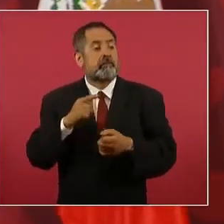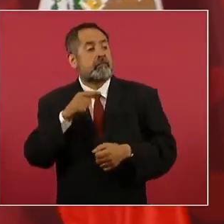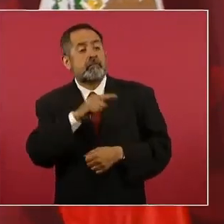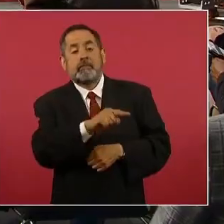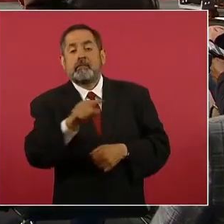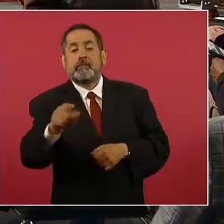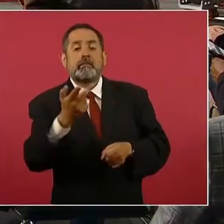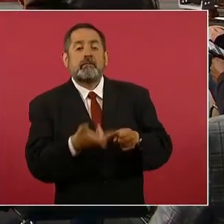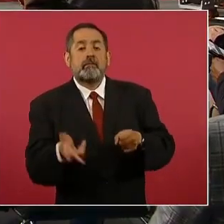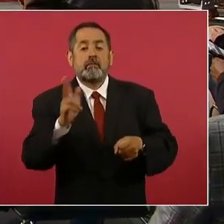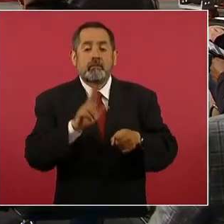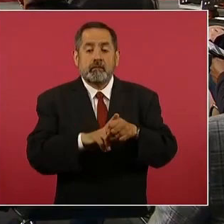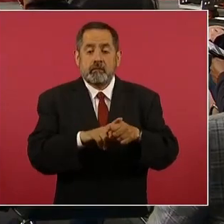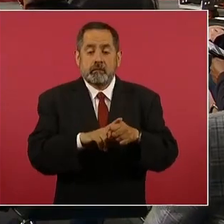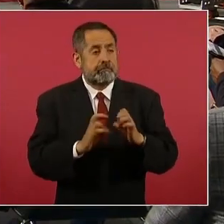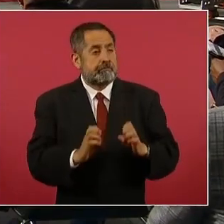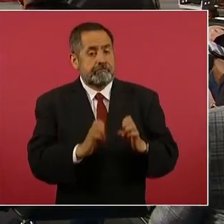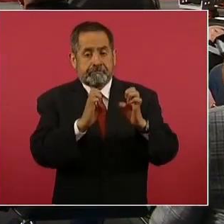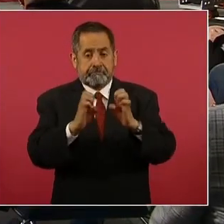hospitales